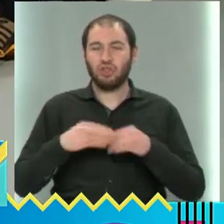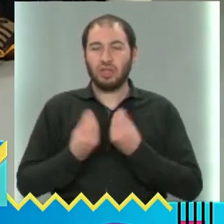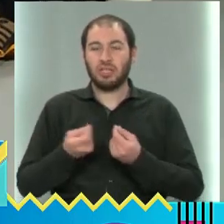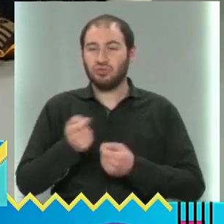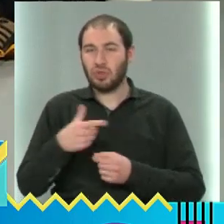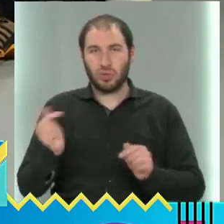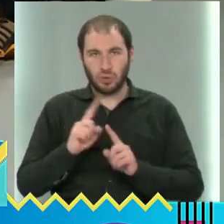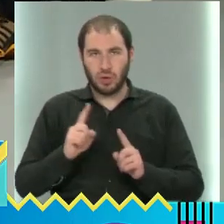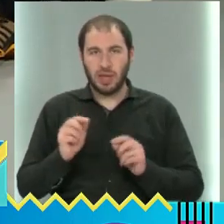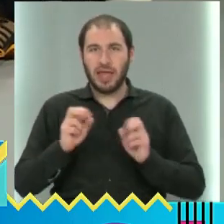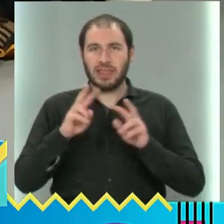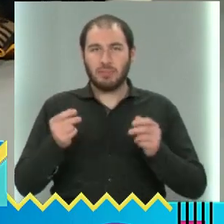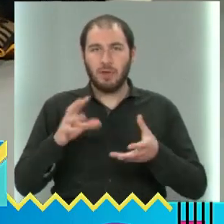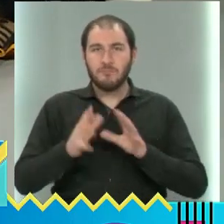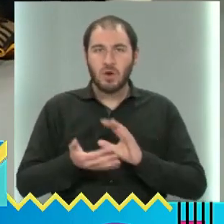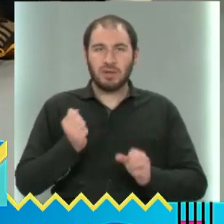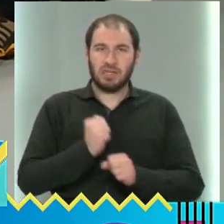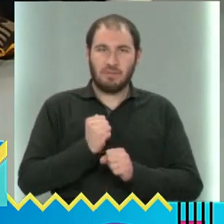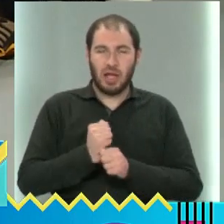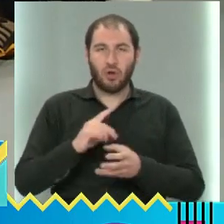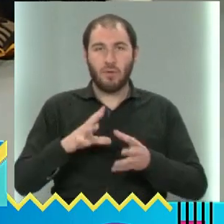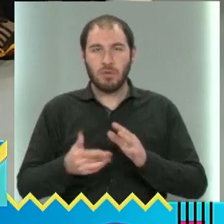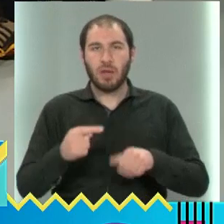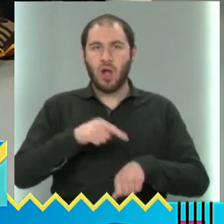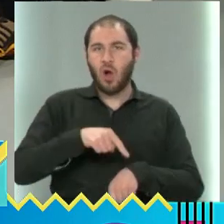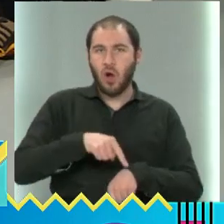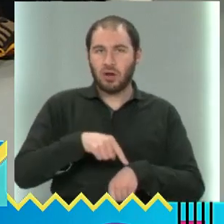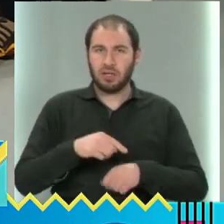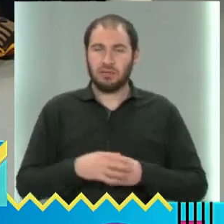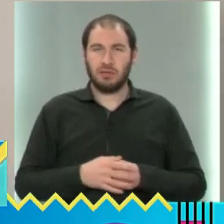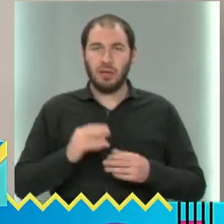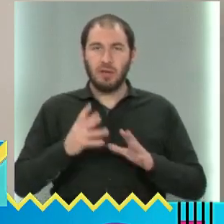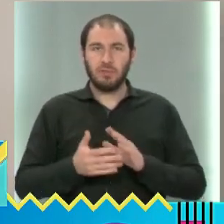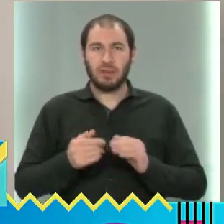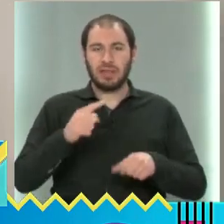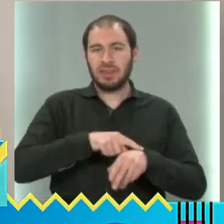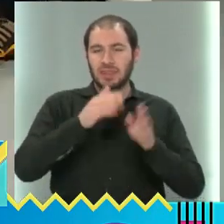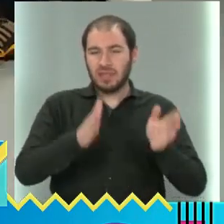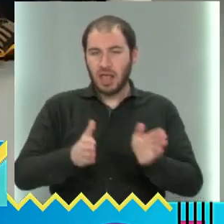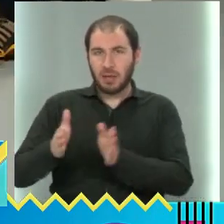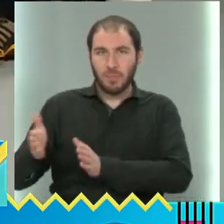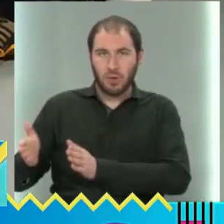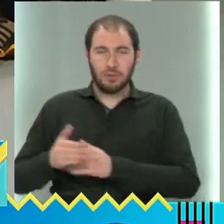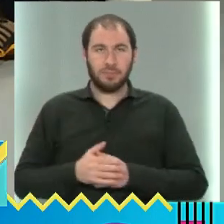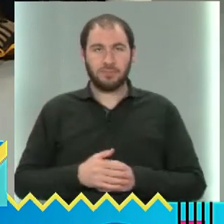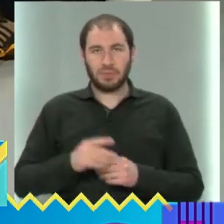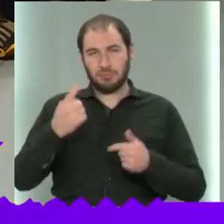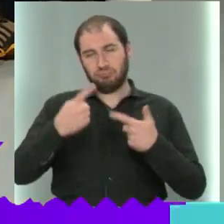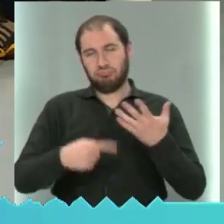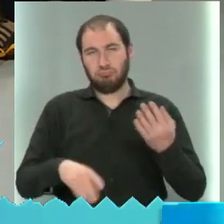sueldo. Tienen que ver con los modos de trabajar, tienen que ver con las horas, tienen que ver con la estacionalidad. Bueno, tienen que ver con